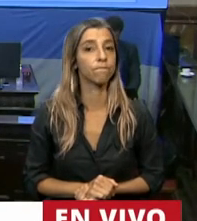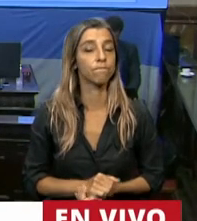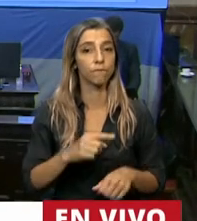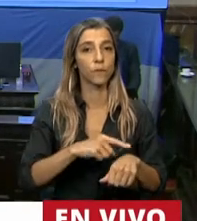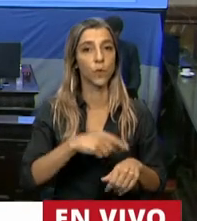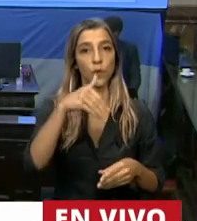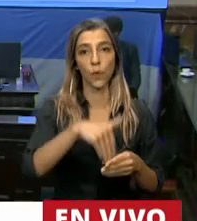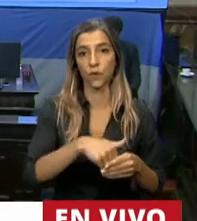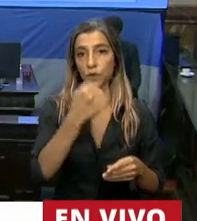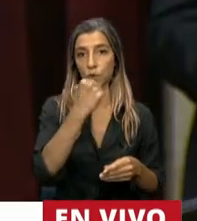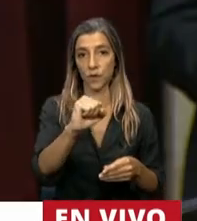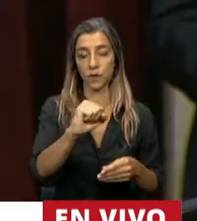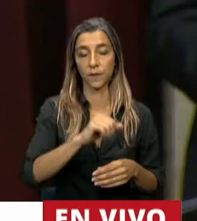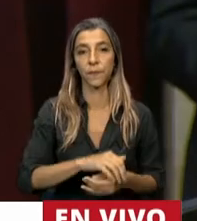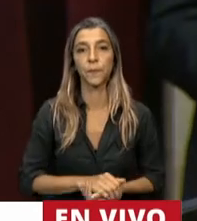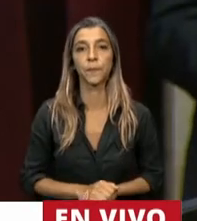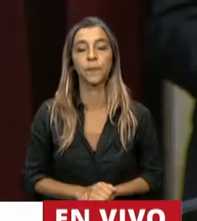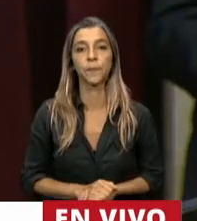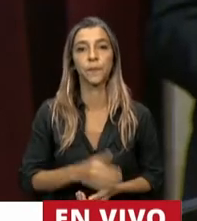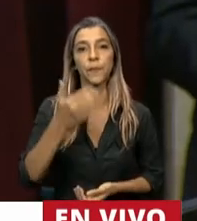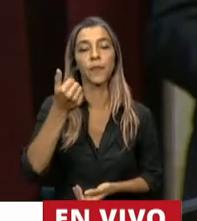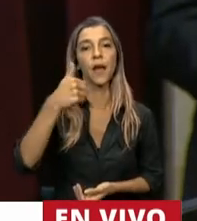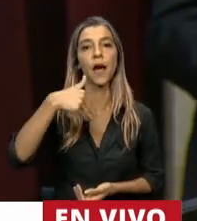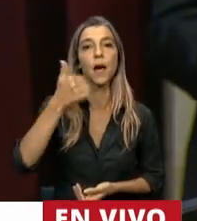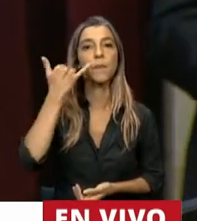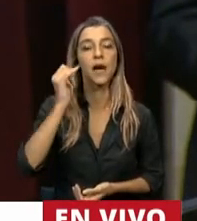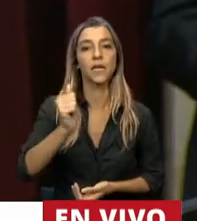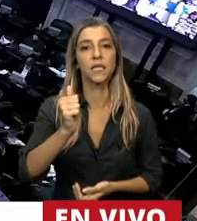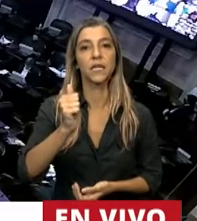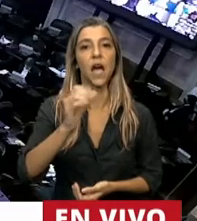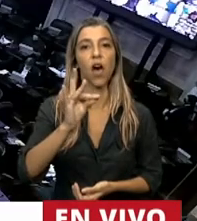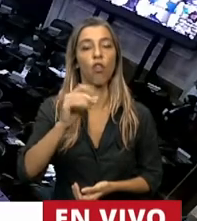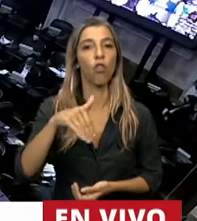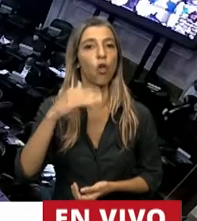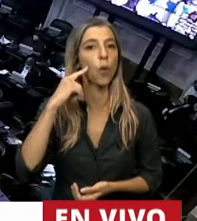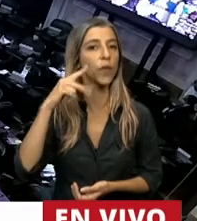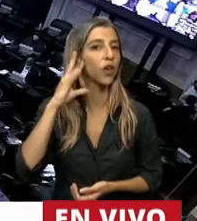ausente a la hora de votar. Amaya Domingo Luis.